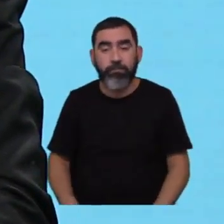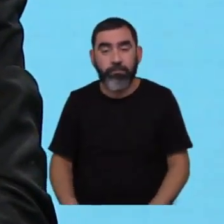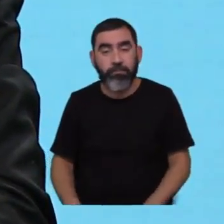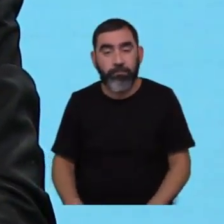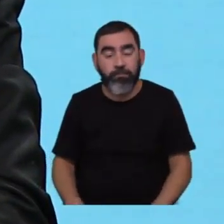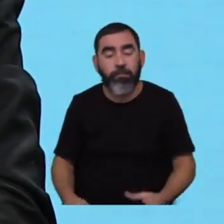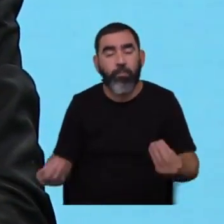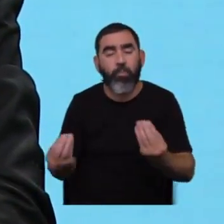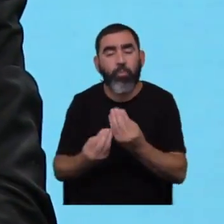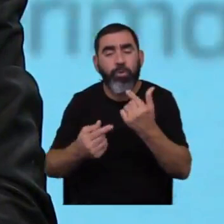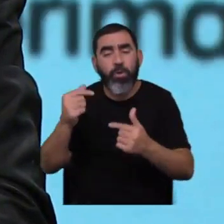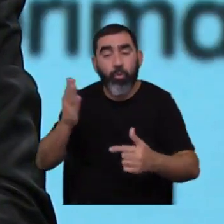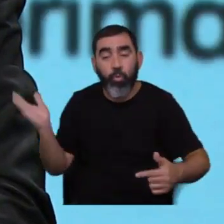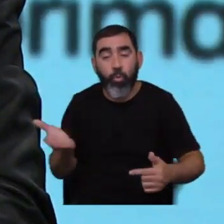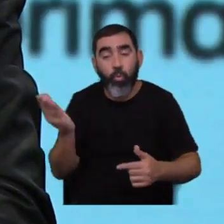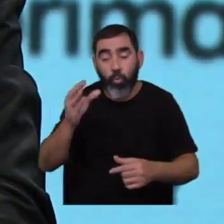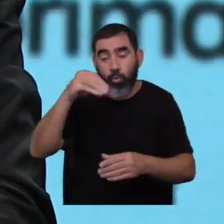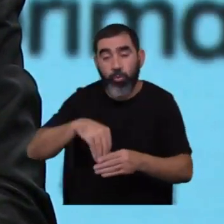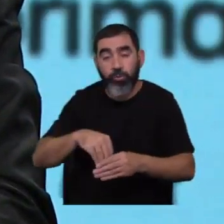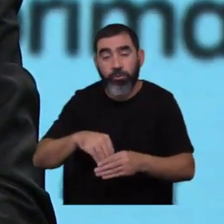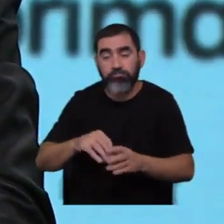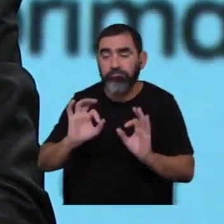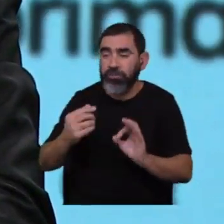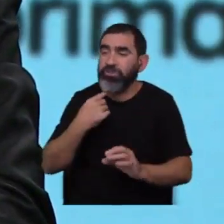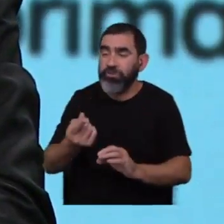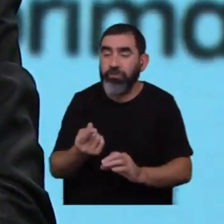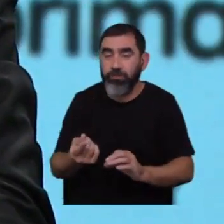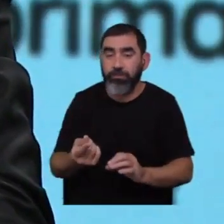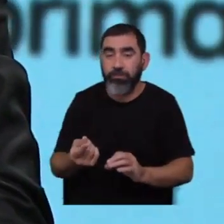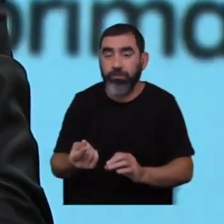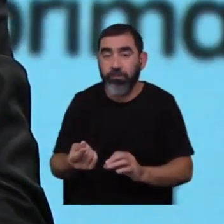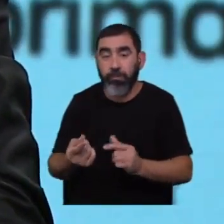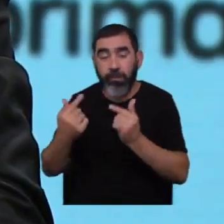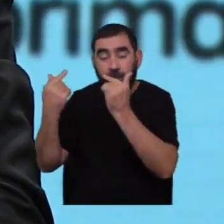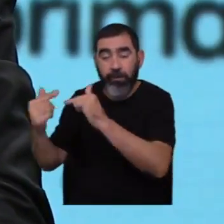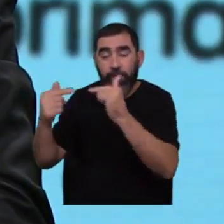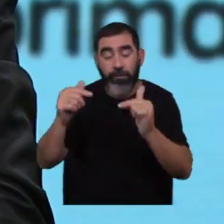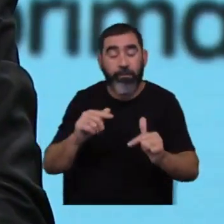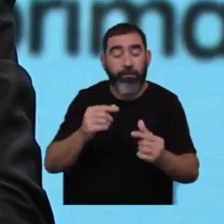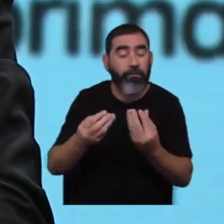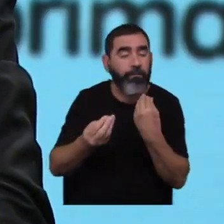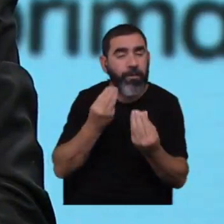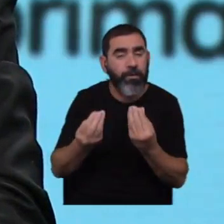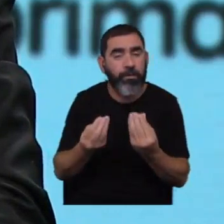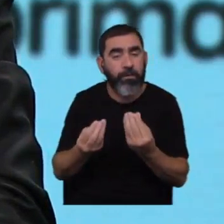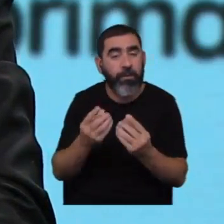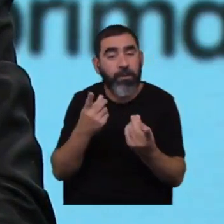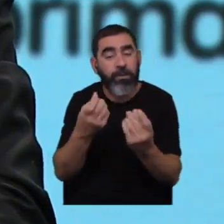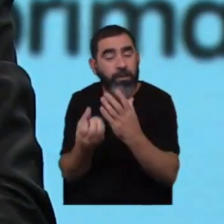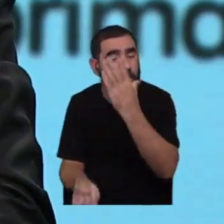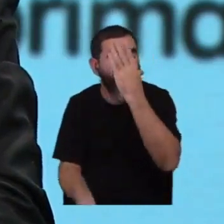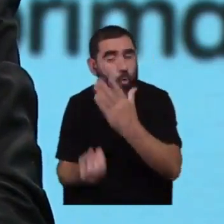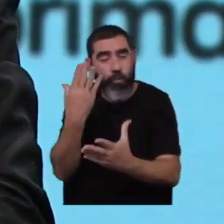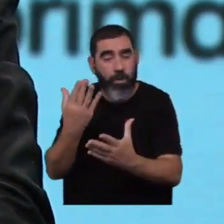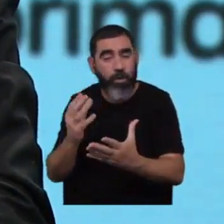muchas de las cosas que nosotros fabricamos aquí internamente son commodities. Entonces, para diferenciarse de alguna forma, tenés que innovar. No tenés